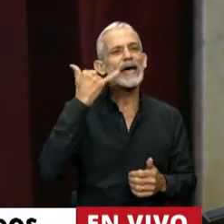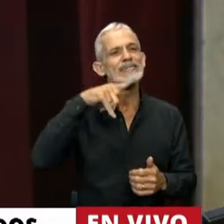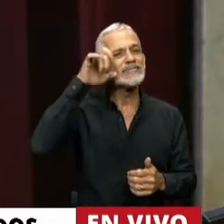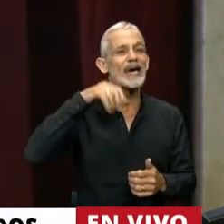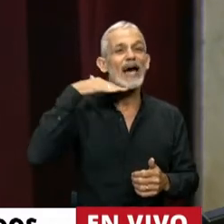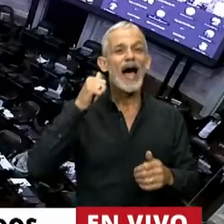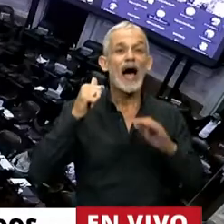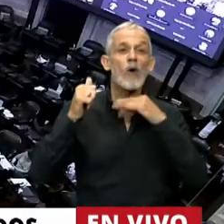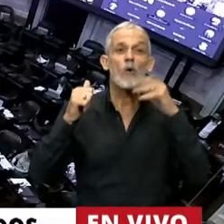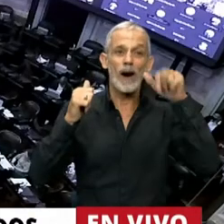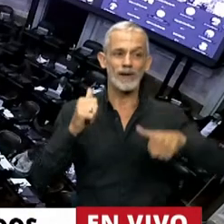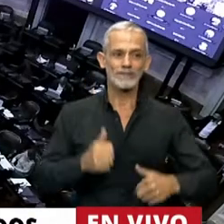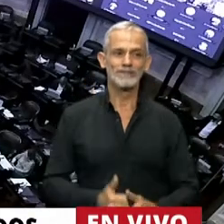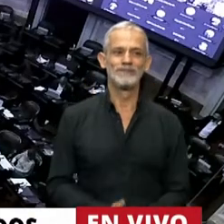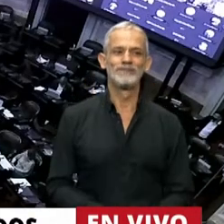Juan.